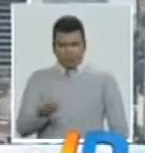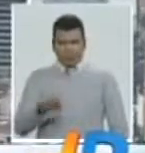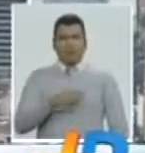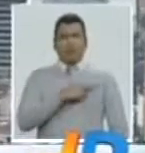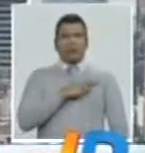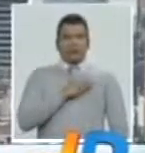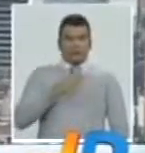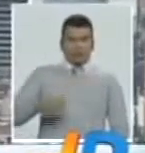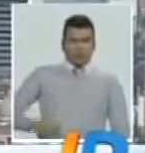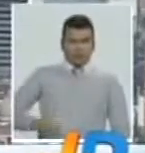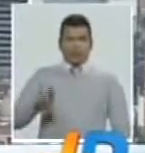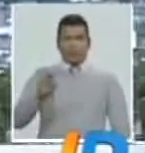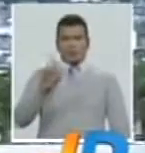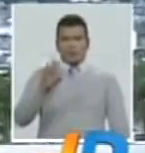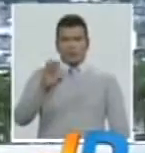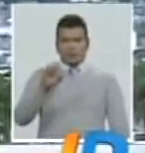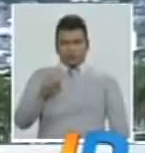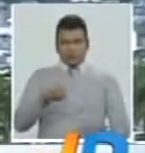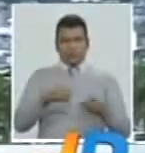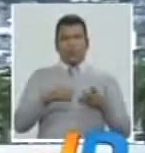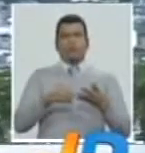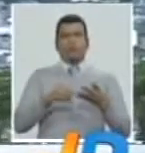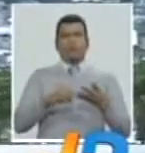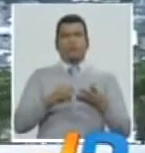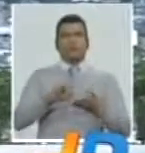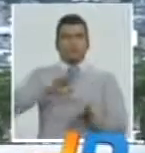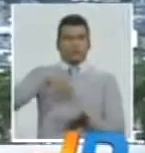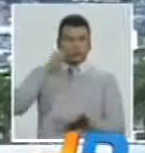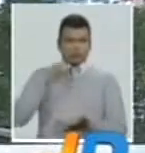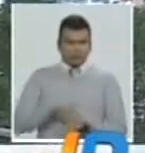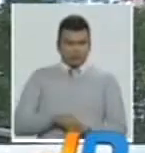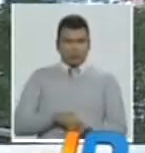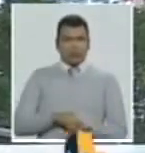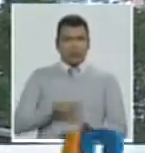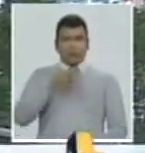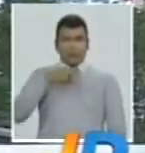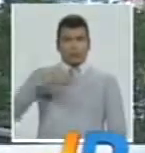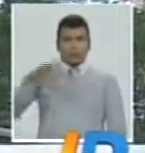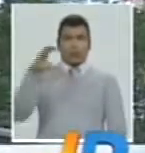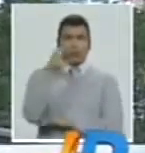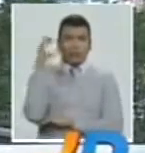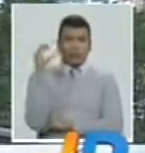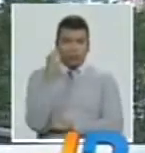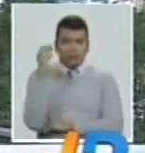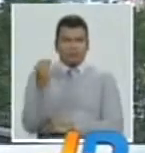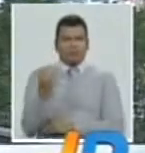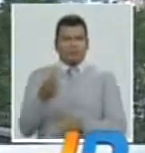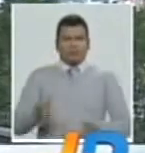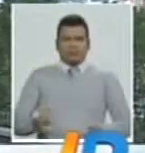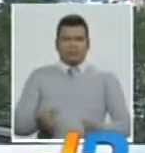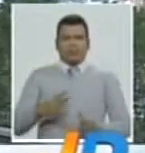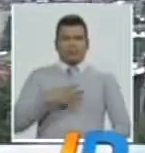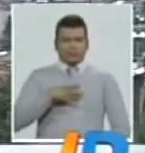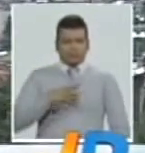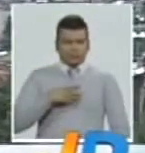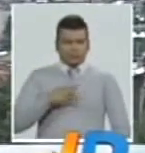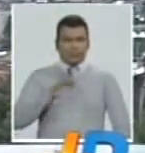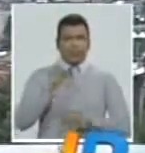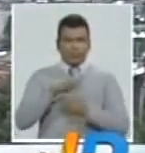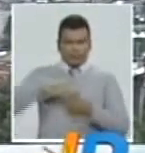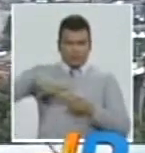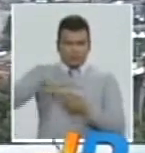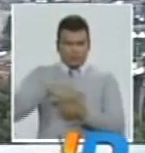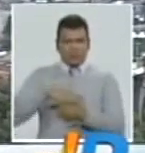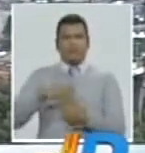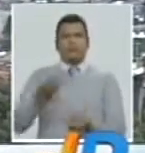Mayarino, El Rodeo, La Unión de Vivienda Popular, Villa Colombia, La Independencia, Tequendama, Camino Real, El Ingenio, El Refugio, El